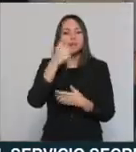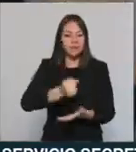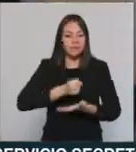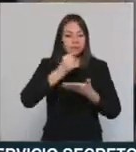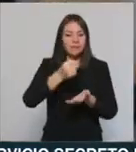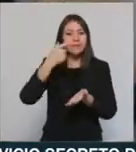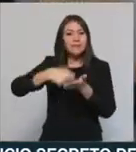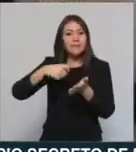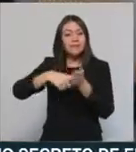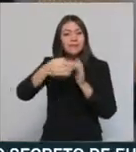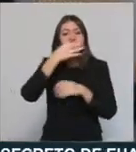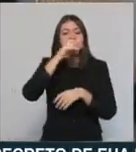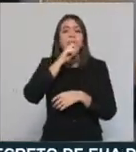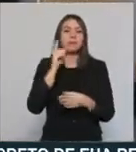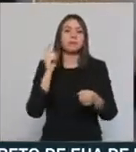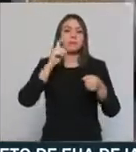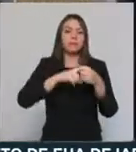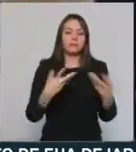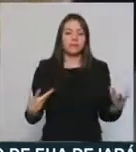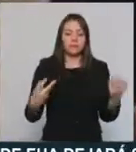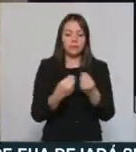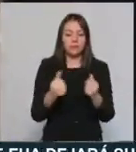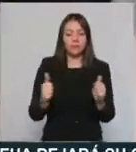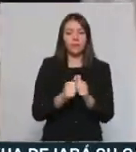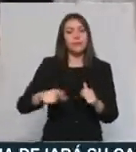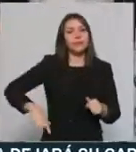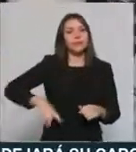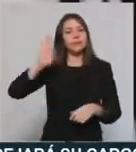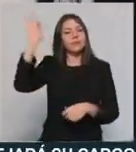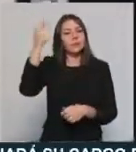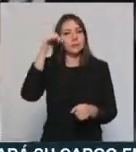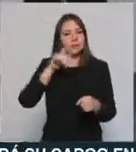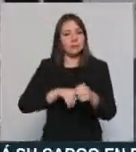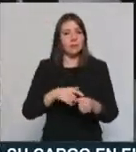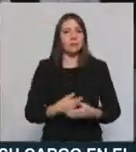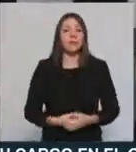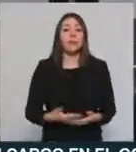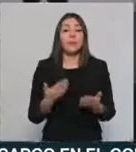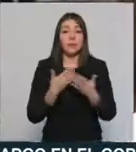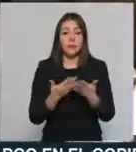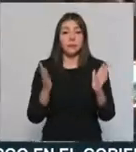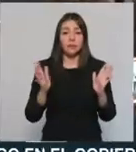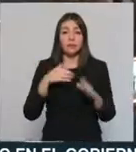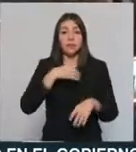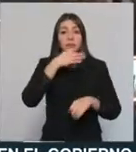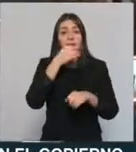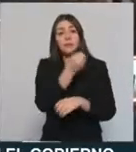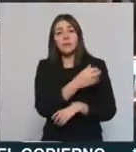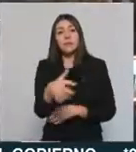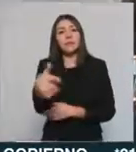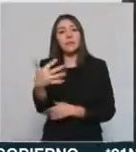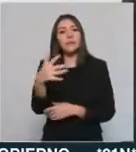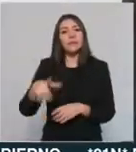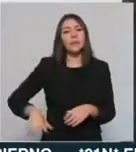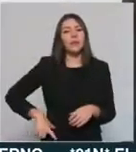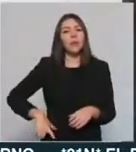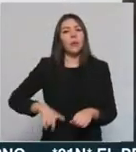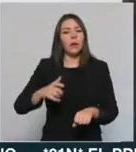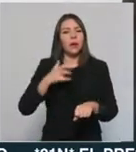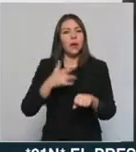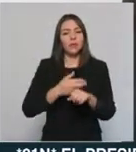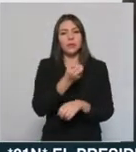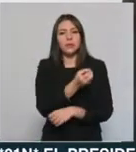de medicinas. Quiero comentar con ustedes que ya 15 gobernadores de las distintas regiones ya han firmado este